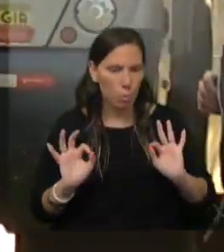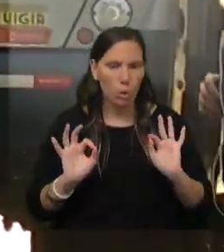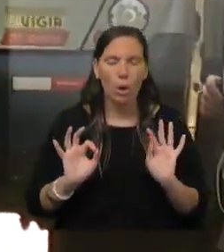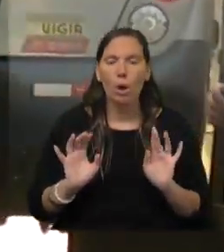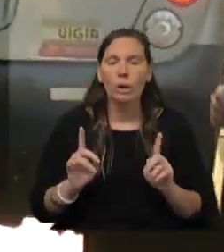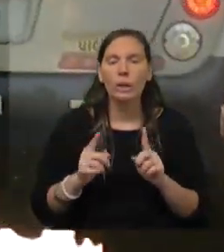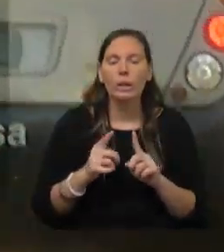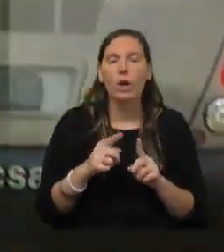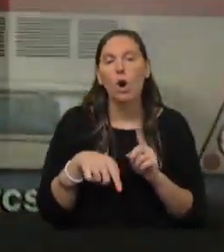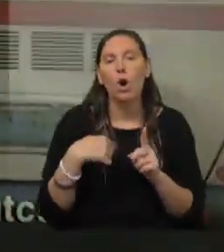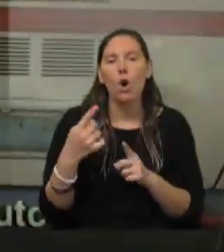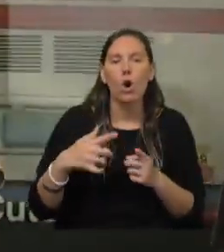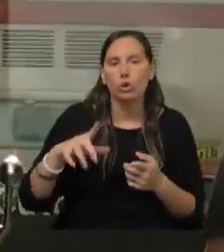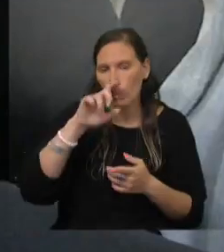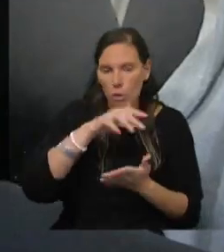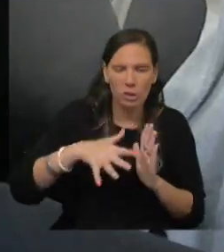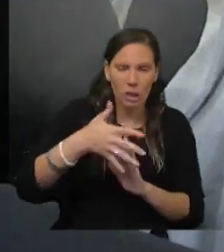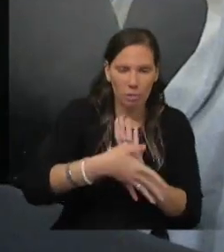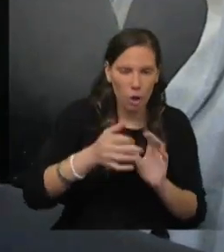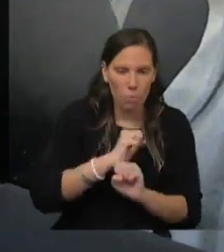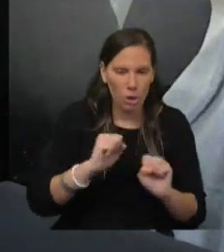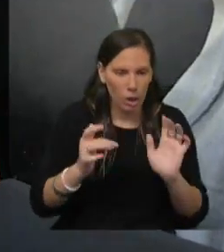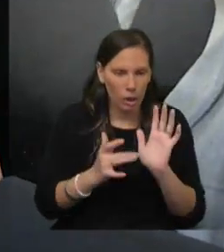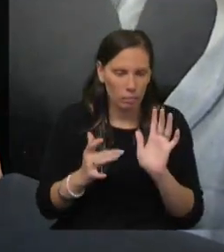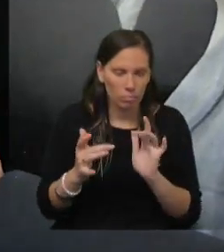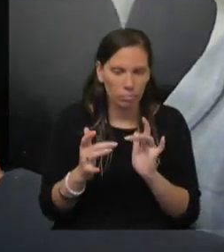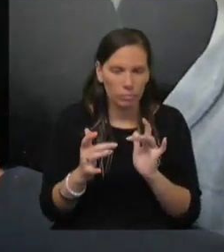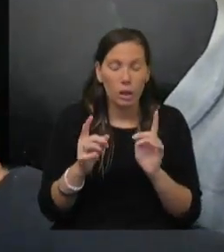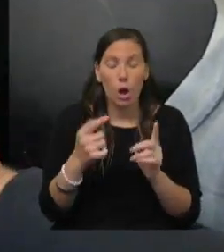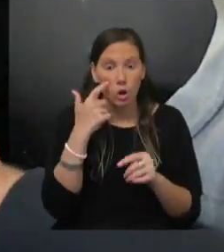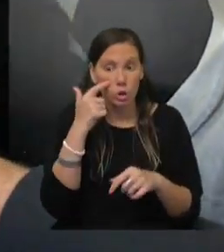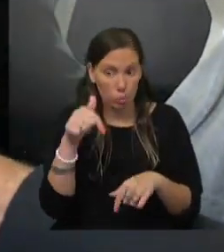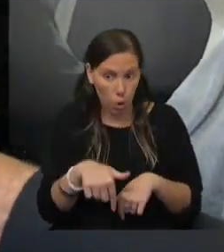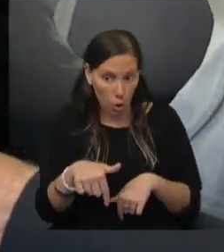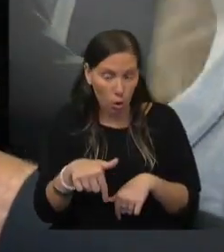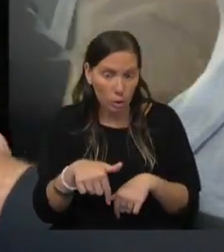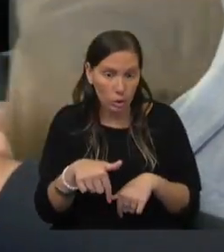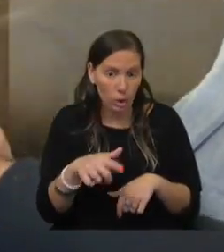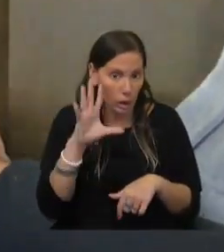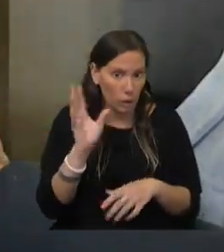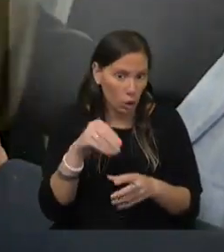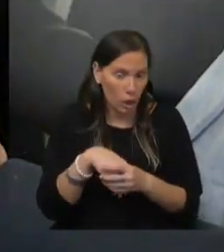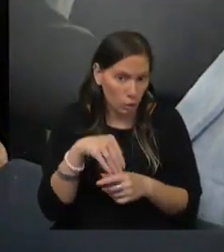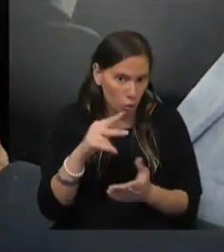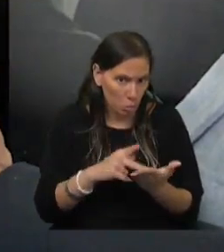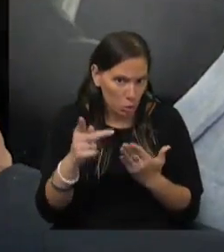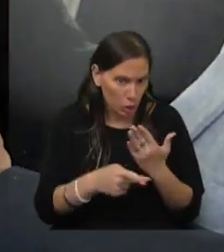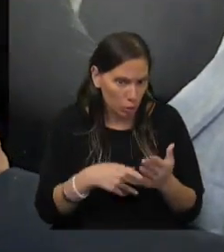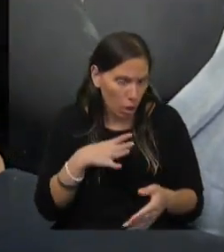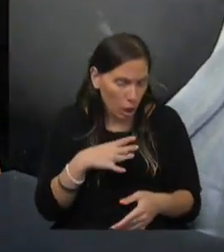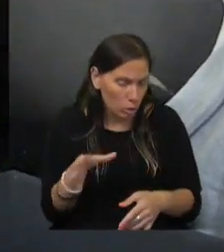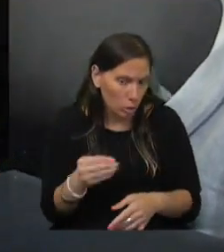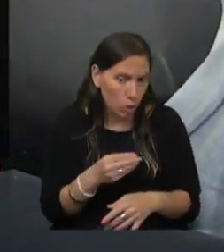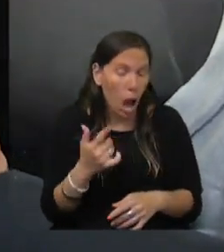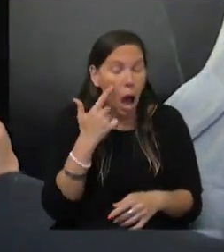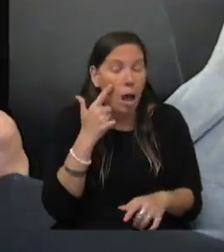conectividad con todo el resto de Montevideo este Bueno en lo que conocimos hoy nos parece que esto está contemplando todas estas cosas Tendremos